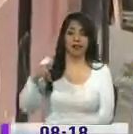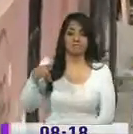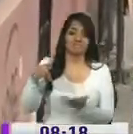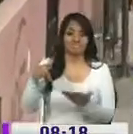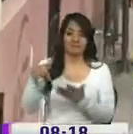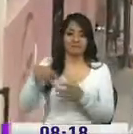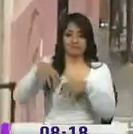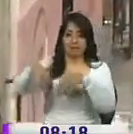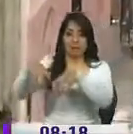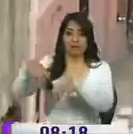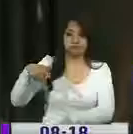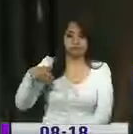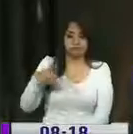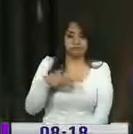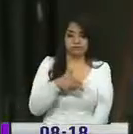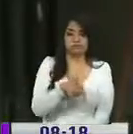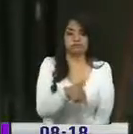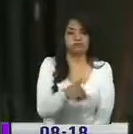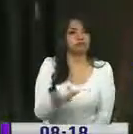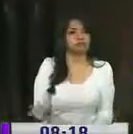caminar en una vía destruida